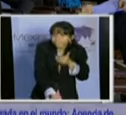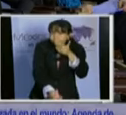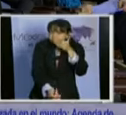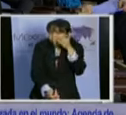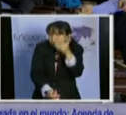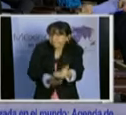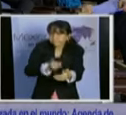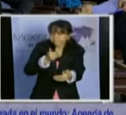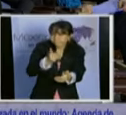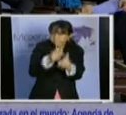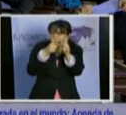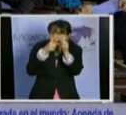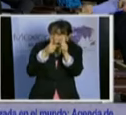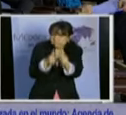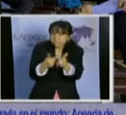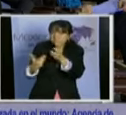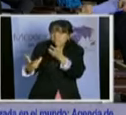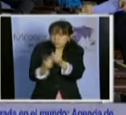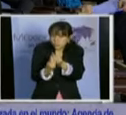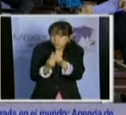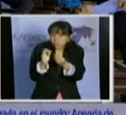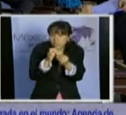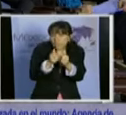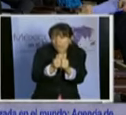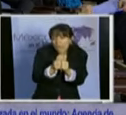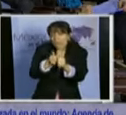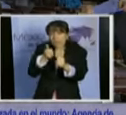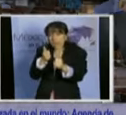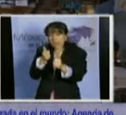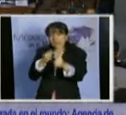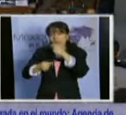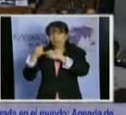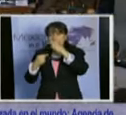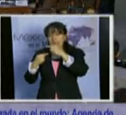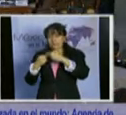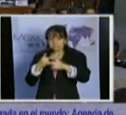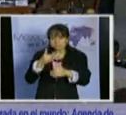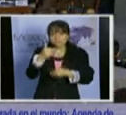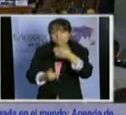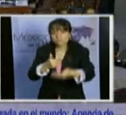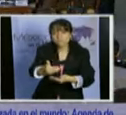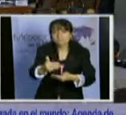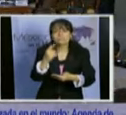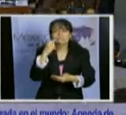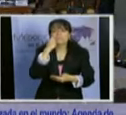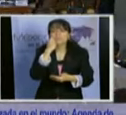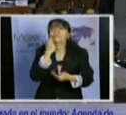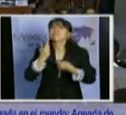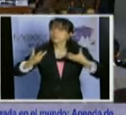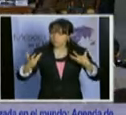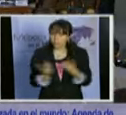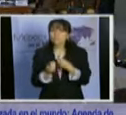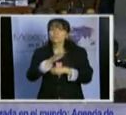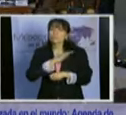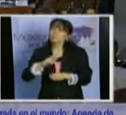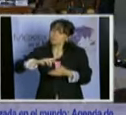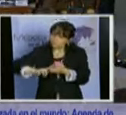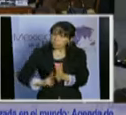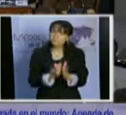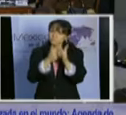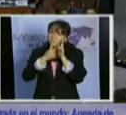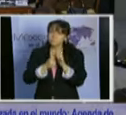avanzar. Esto que parecería muy difícil de documentar, muy difícil de relatar,